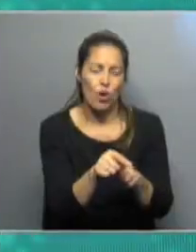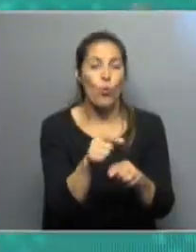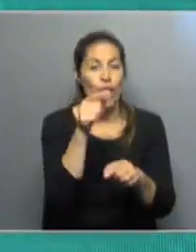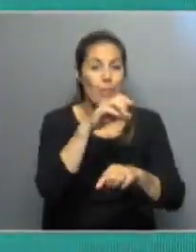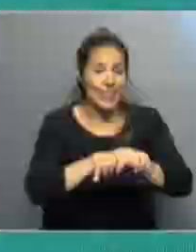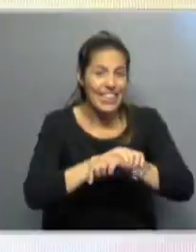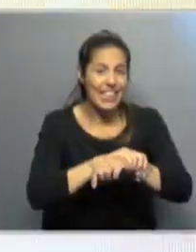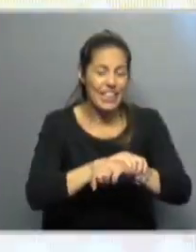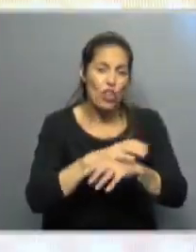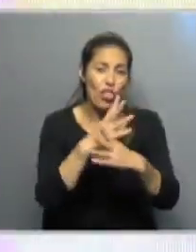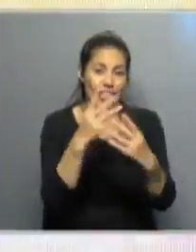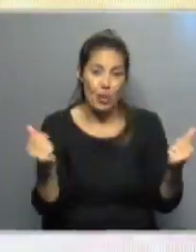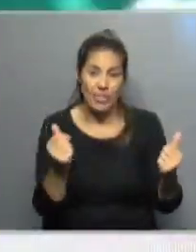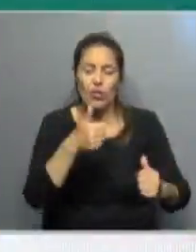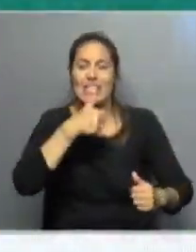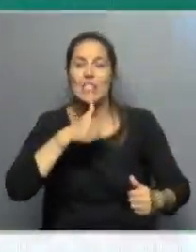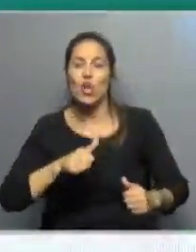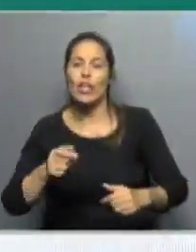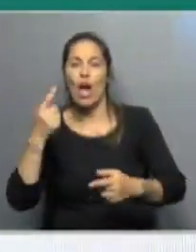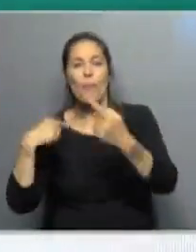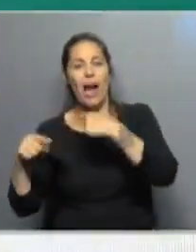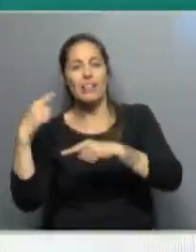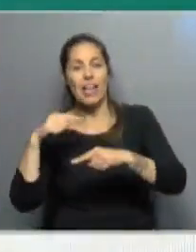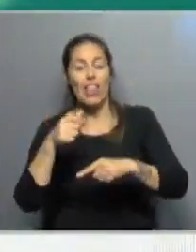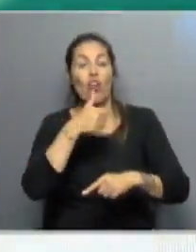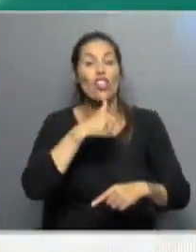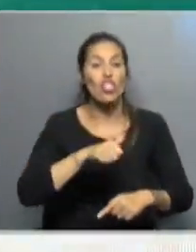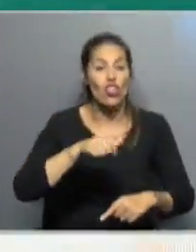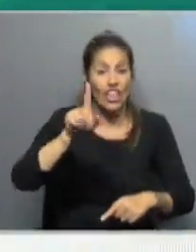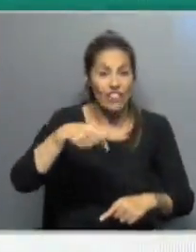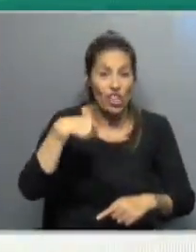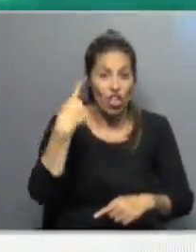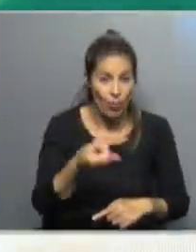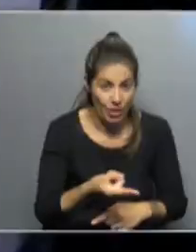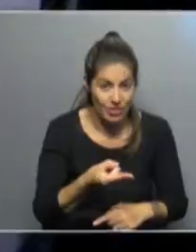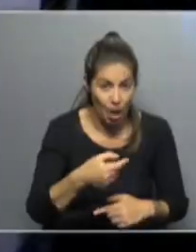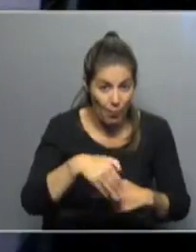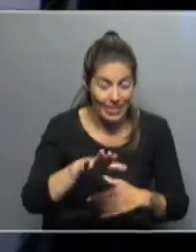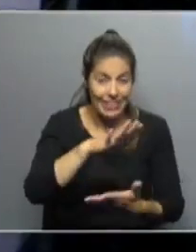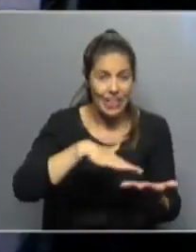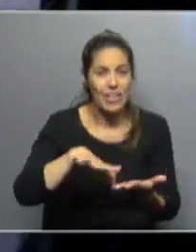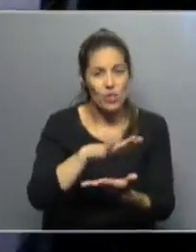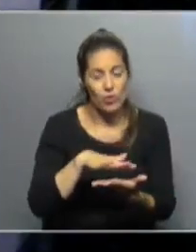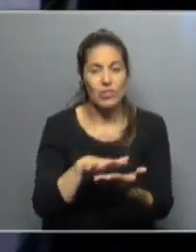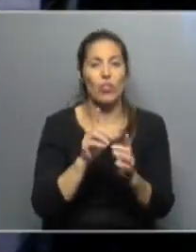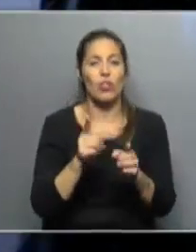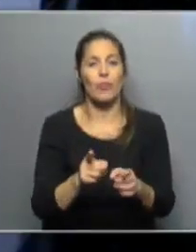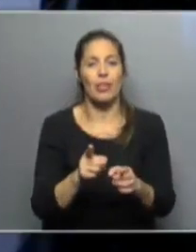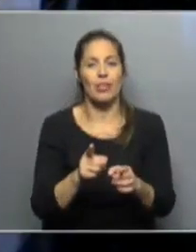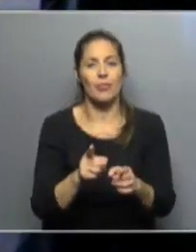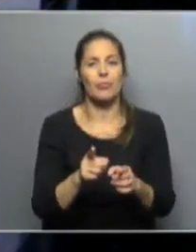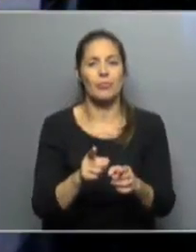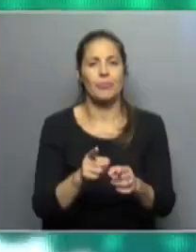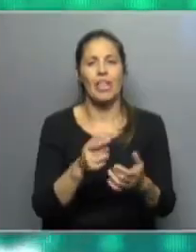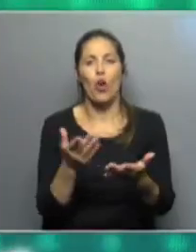desaparecido con una historia pasada, con mucha historia que vino después a partir de esa situación también, como veíamos ahí, ¿no? Entonces,